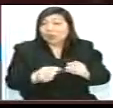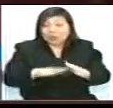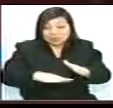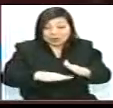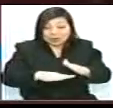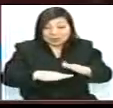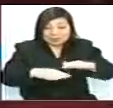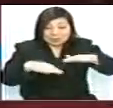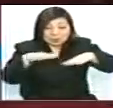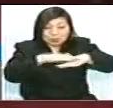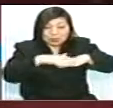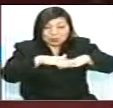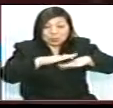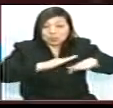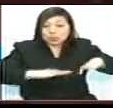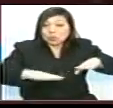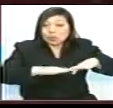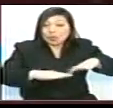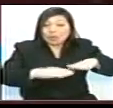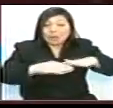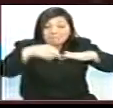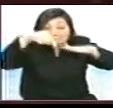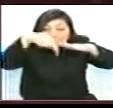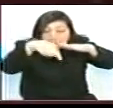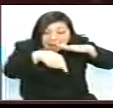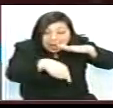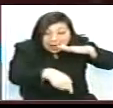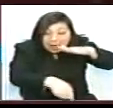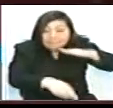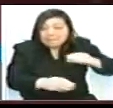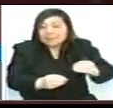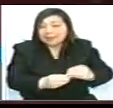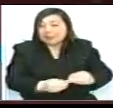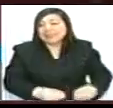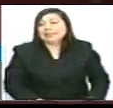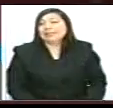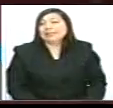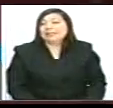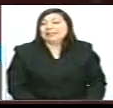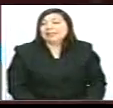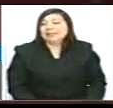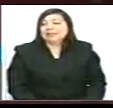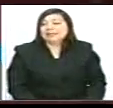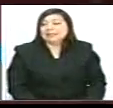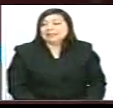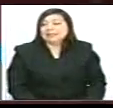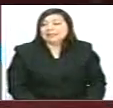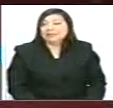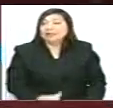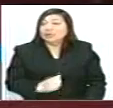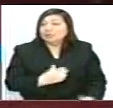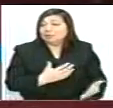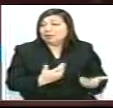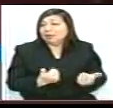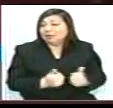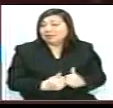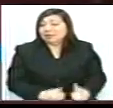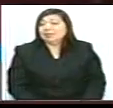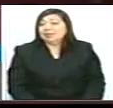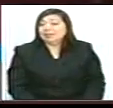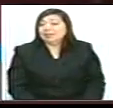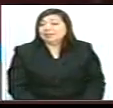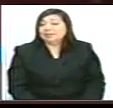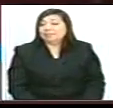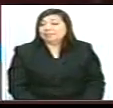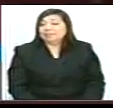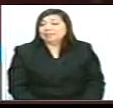sino el subsuelo como propiedad de las empresas. Ahí sería acabar con el Perú como nación. Por eso, yo espero, señor Presidenta, creo que